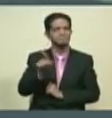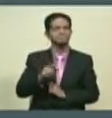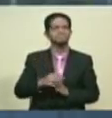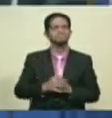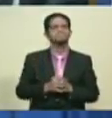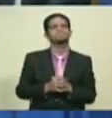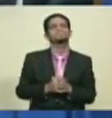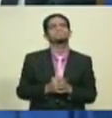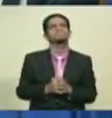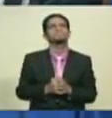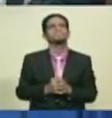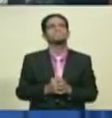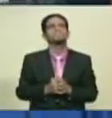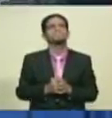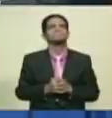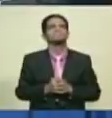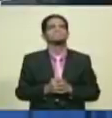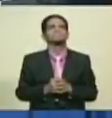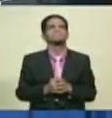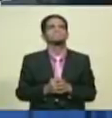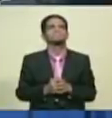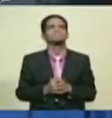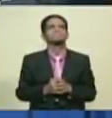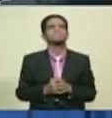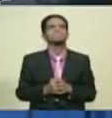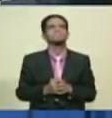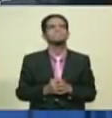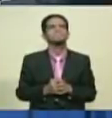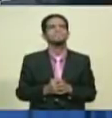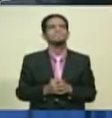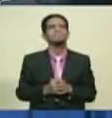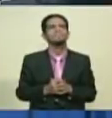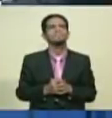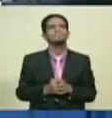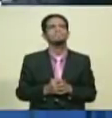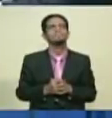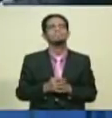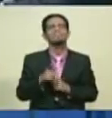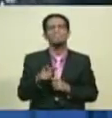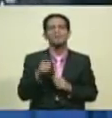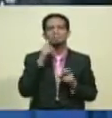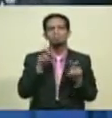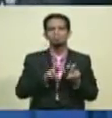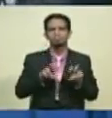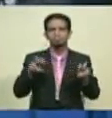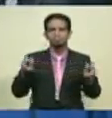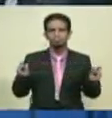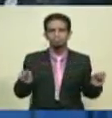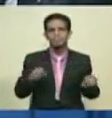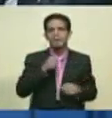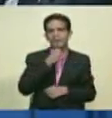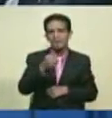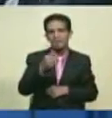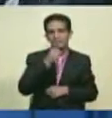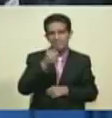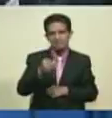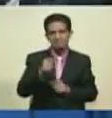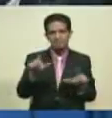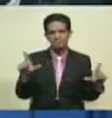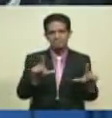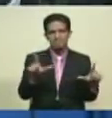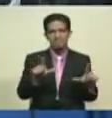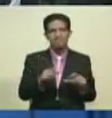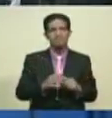mostramos imágenes precisamente de todo lo que será este encuentro y esta rueda de prensa que está próxima a comenzar con distintos medios de comunicación